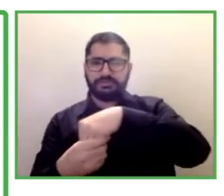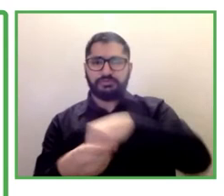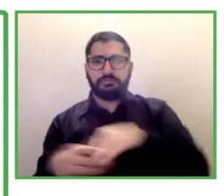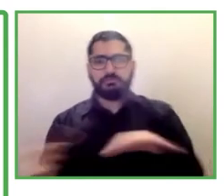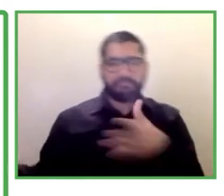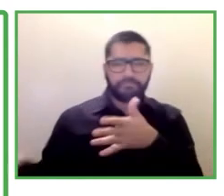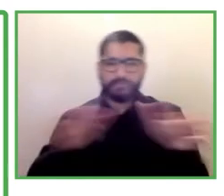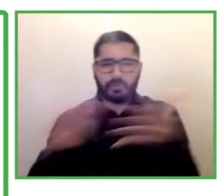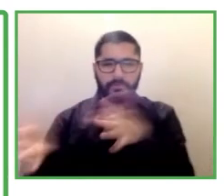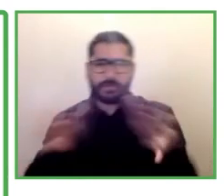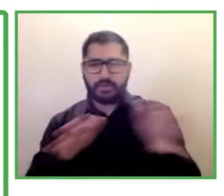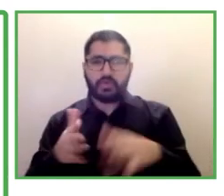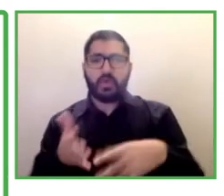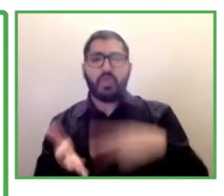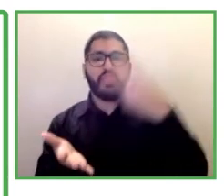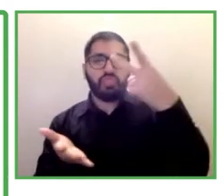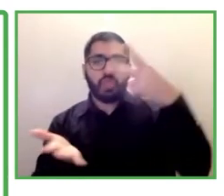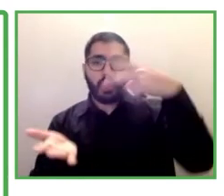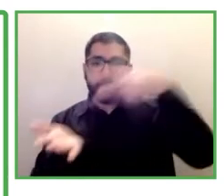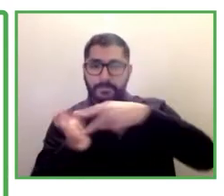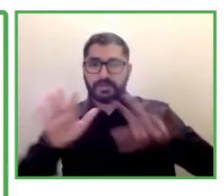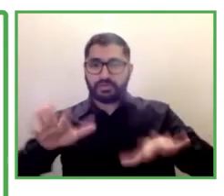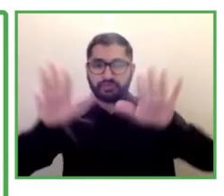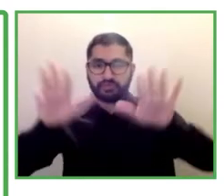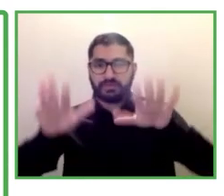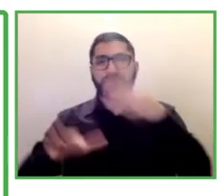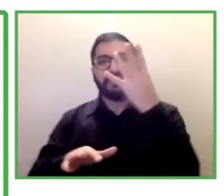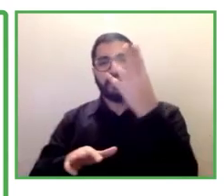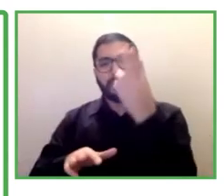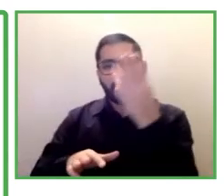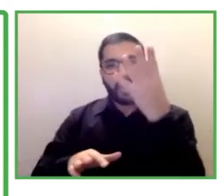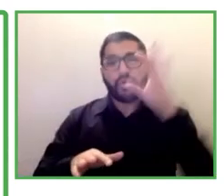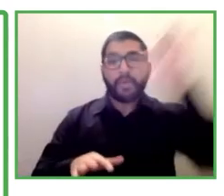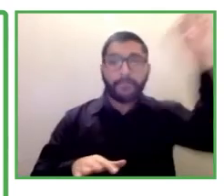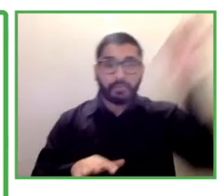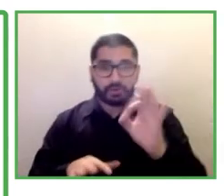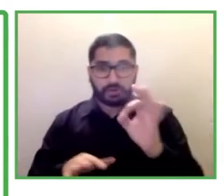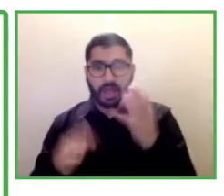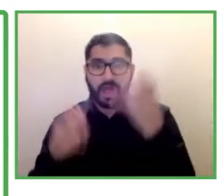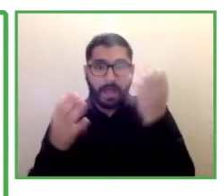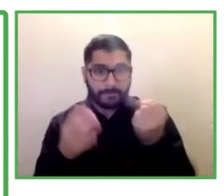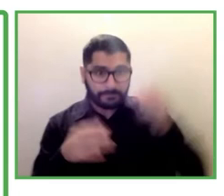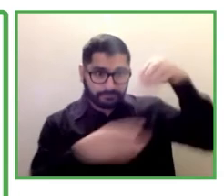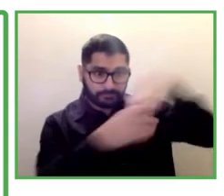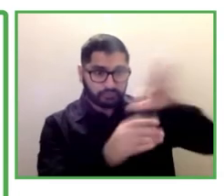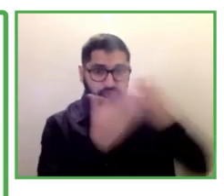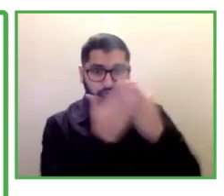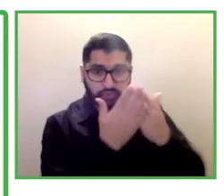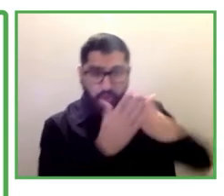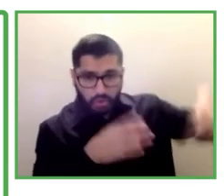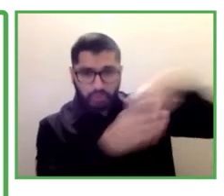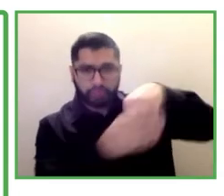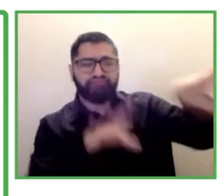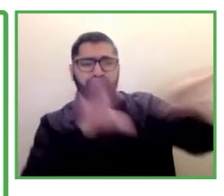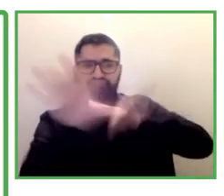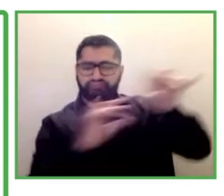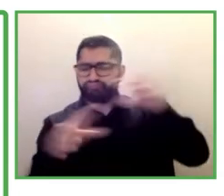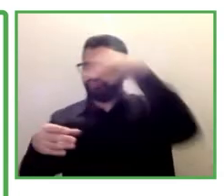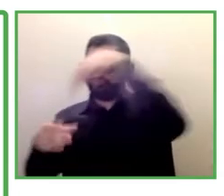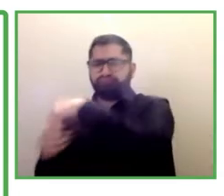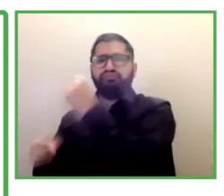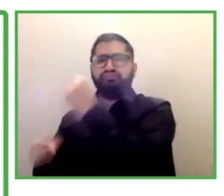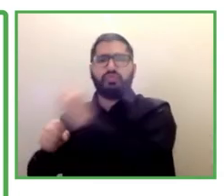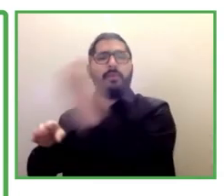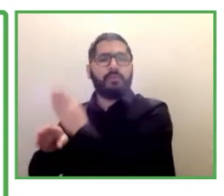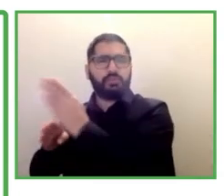ofrecieron extensiones de sus contratos. Un estudio que hicimos en 2018 mostró que 4 meses después